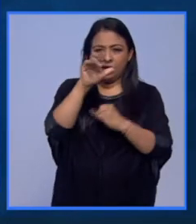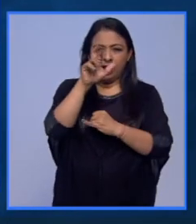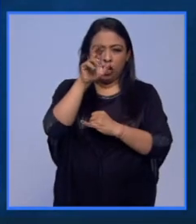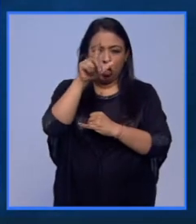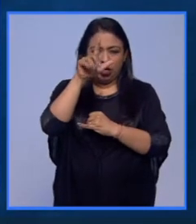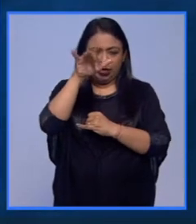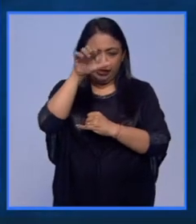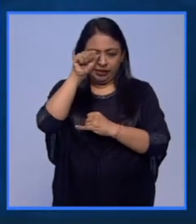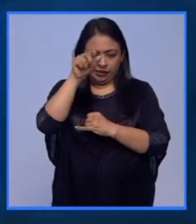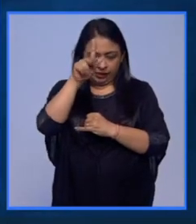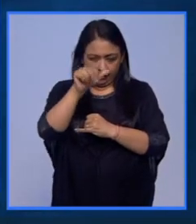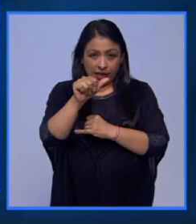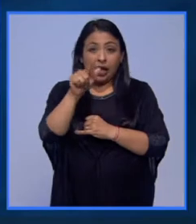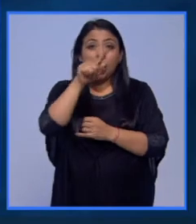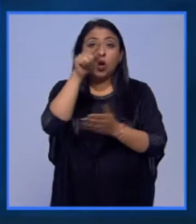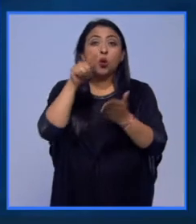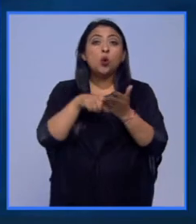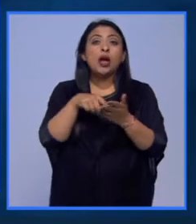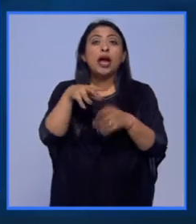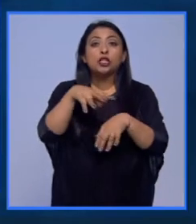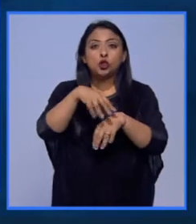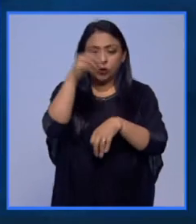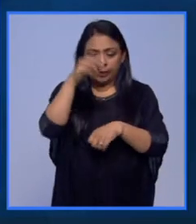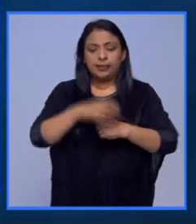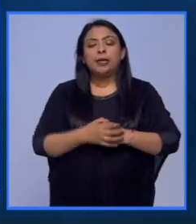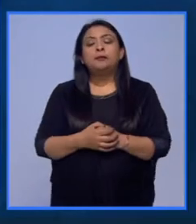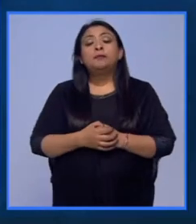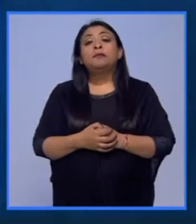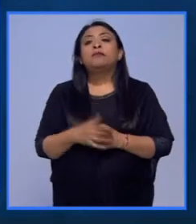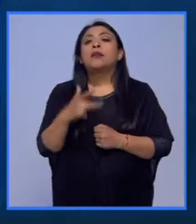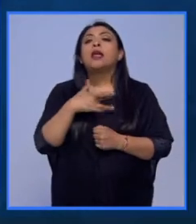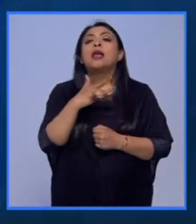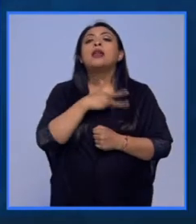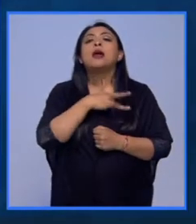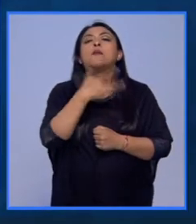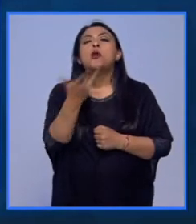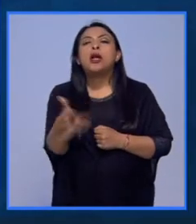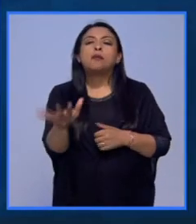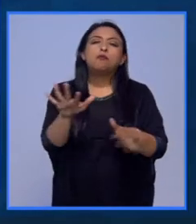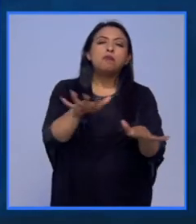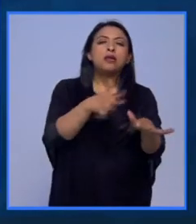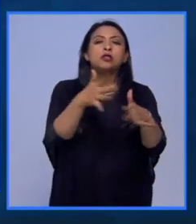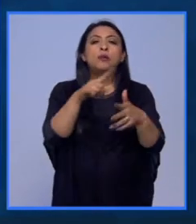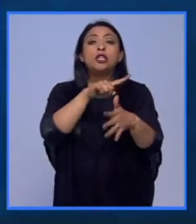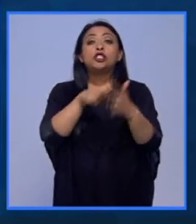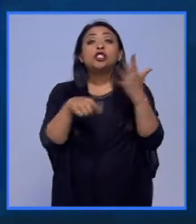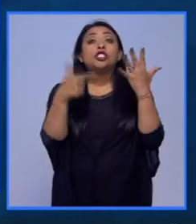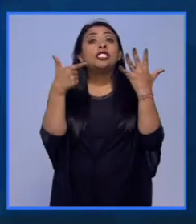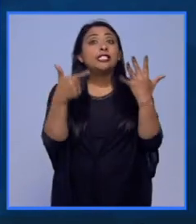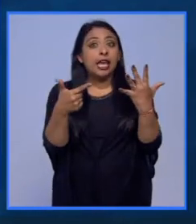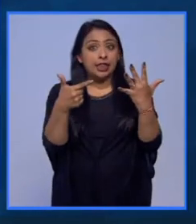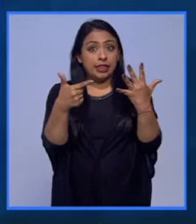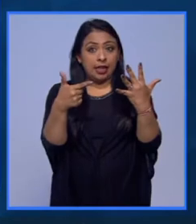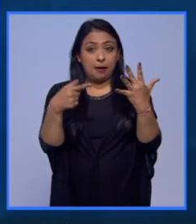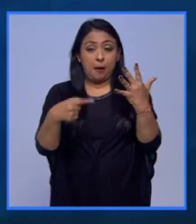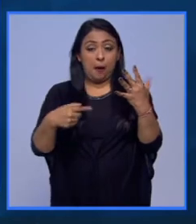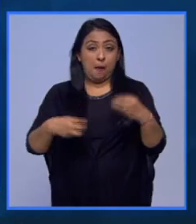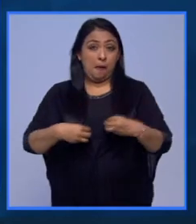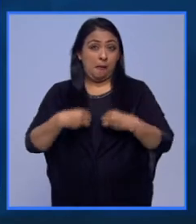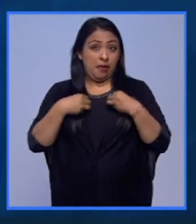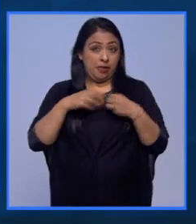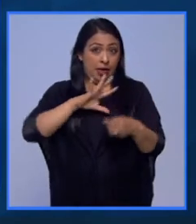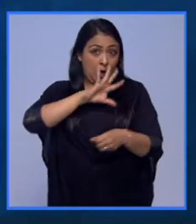de Estocolmo, Suecia, nos enamoramos en promedio 7 veces en la vida. Okay.